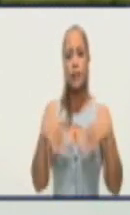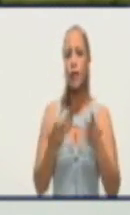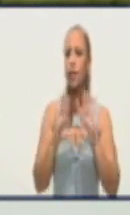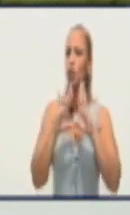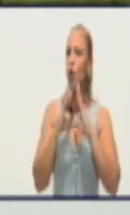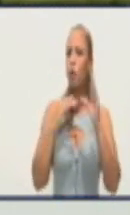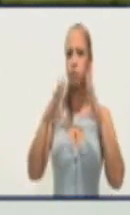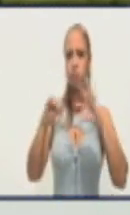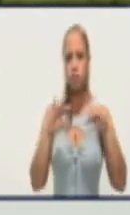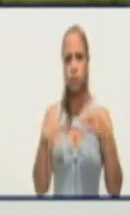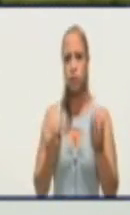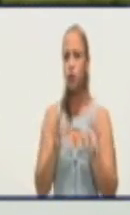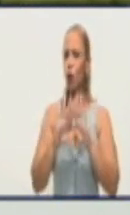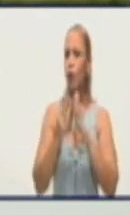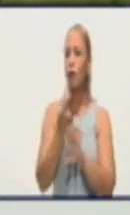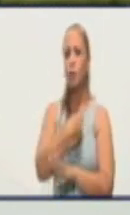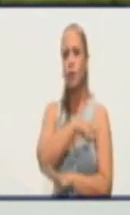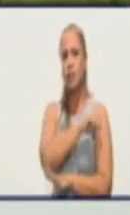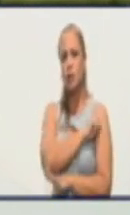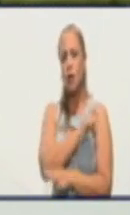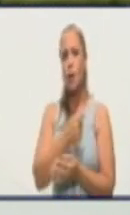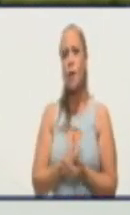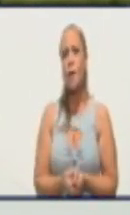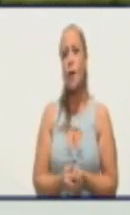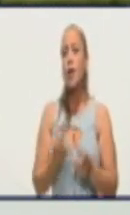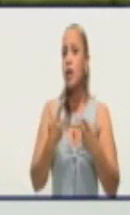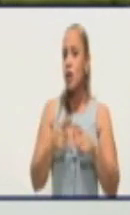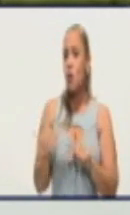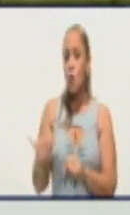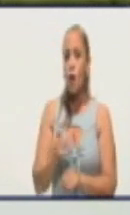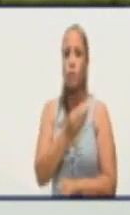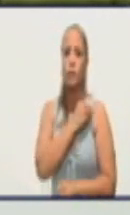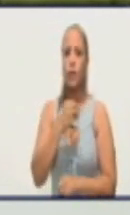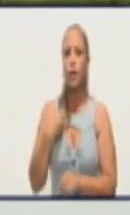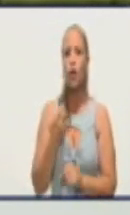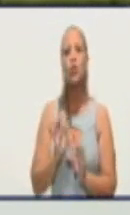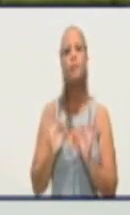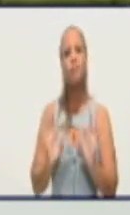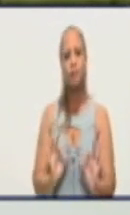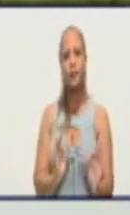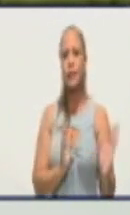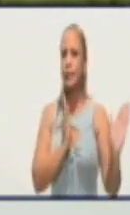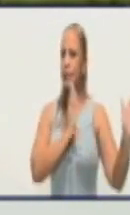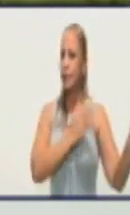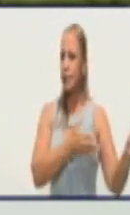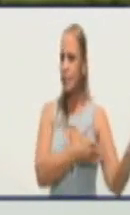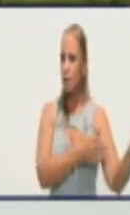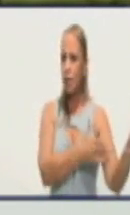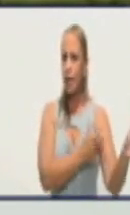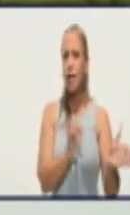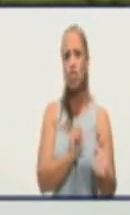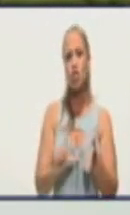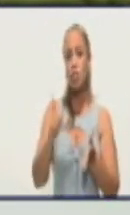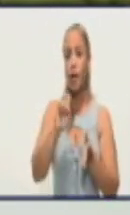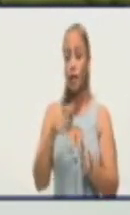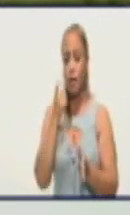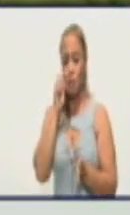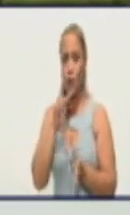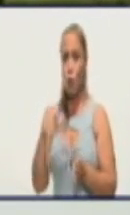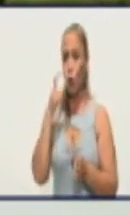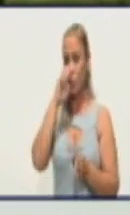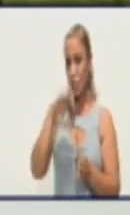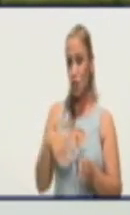las charlas que hemos tenido con la población, incluso los médicos de la familia, todavía persisten las indisciplinas sociales y hoy vemos cómo los niños siguen jugando en las